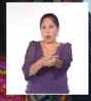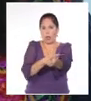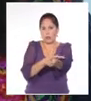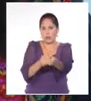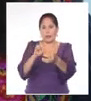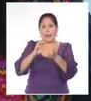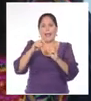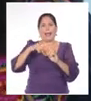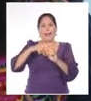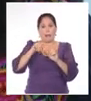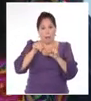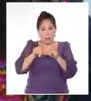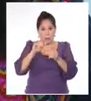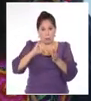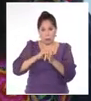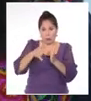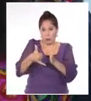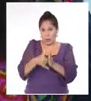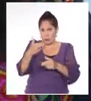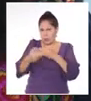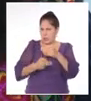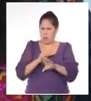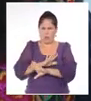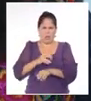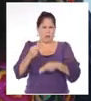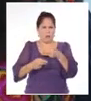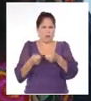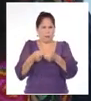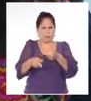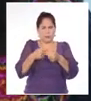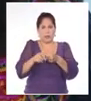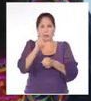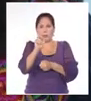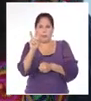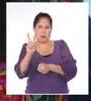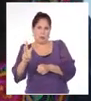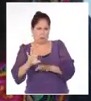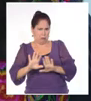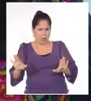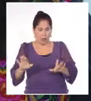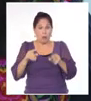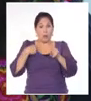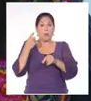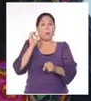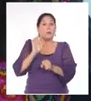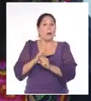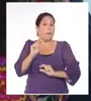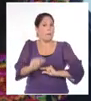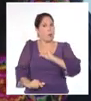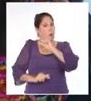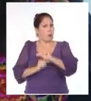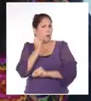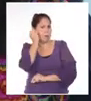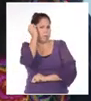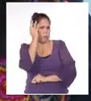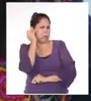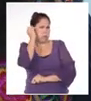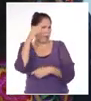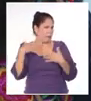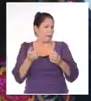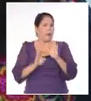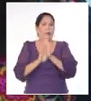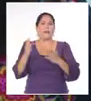un proyecto que ya desarrollamos su ejecución financiera en el 2023. Estamos iniciando una iniciativa de